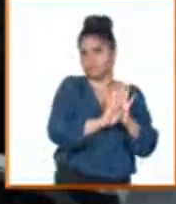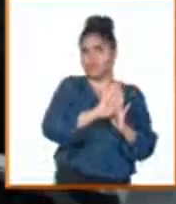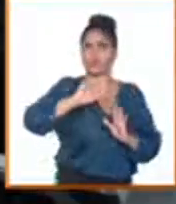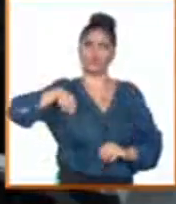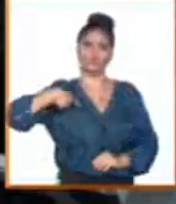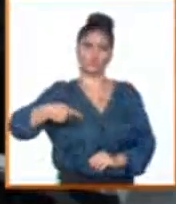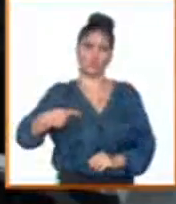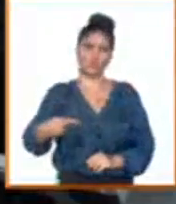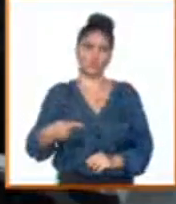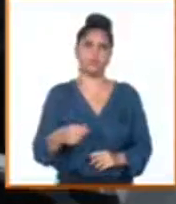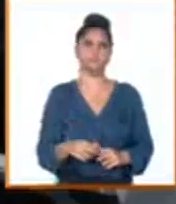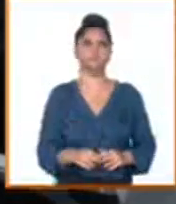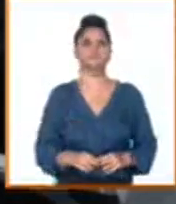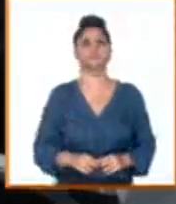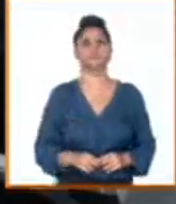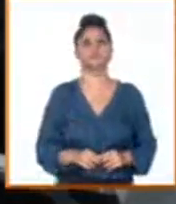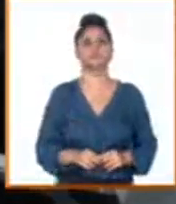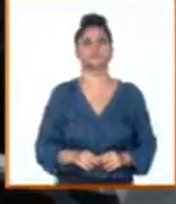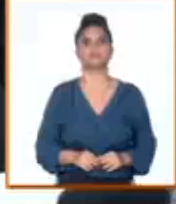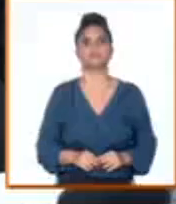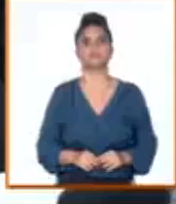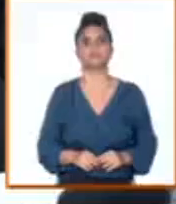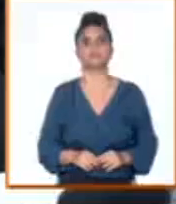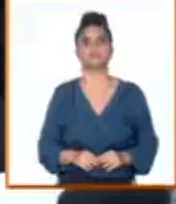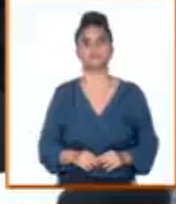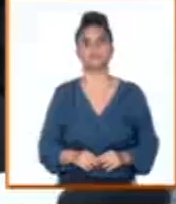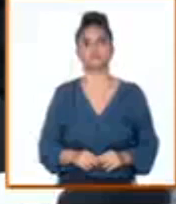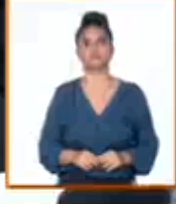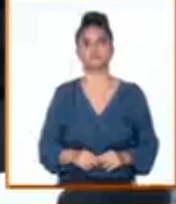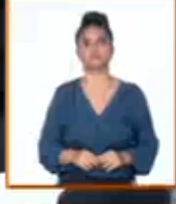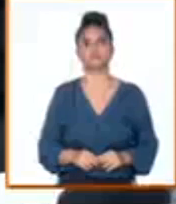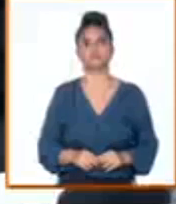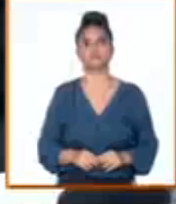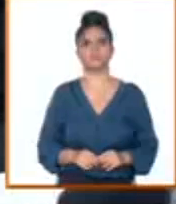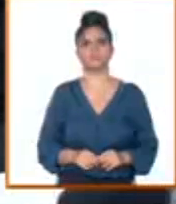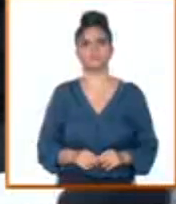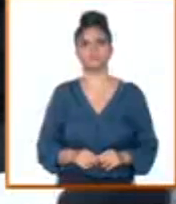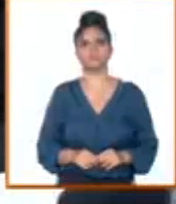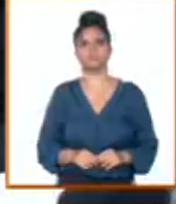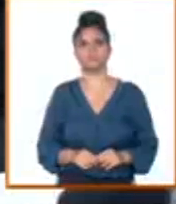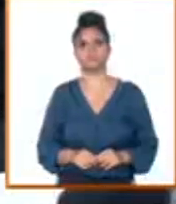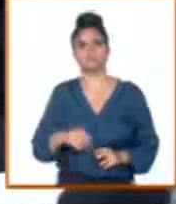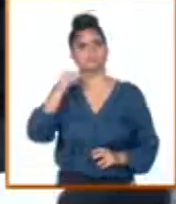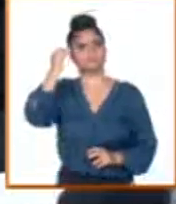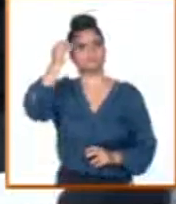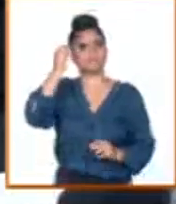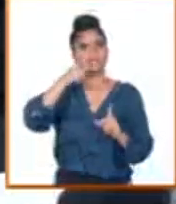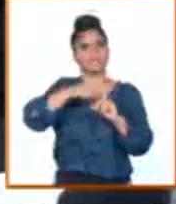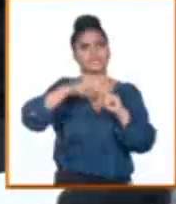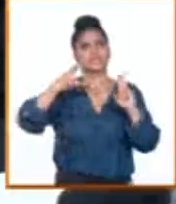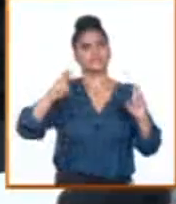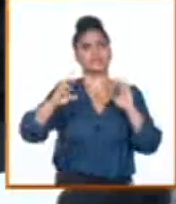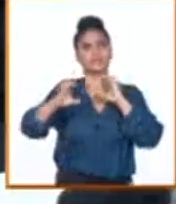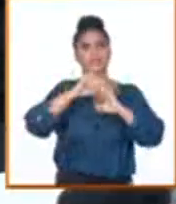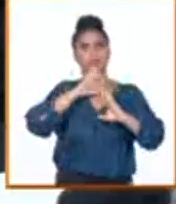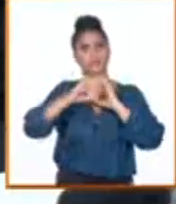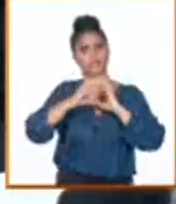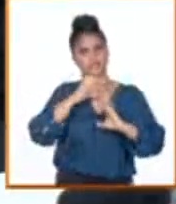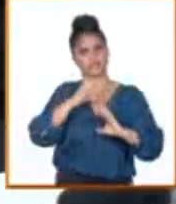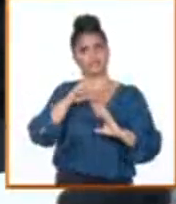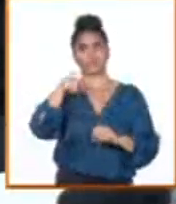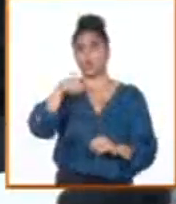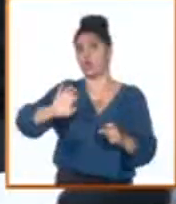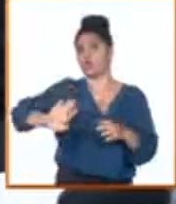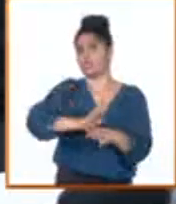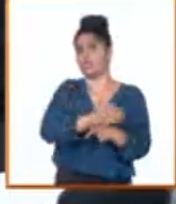ver, yo creo que primero tiene que haber una alfabetización en temas de comunicación. Hoy tenemos muchas personas hablando de